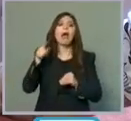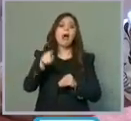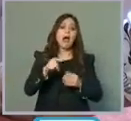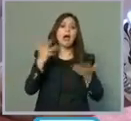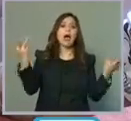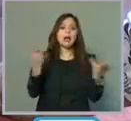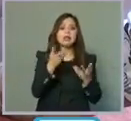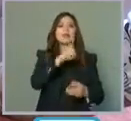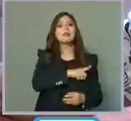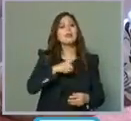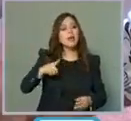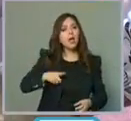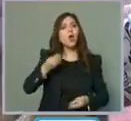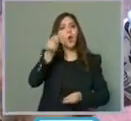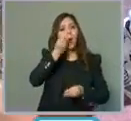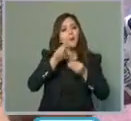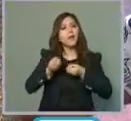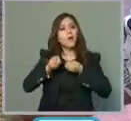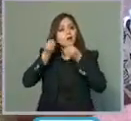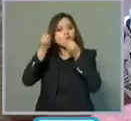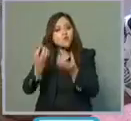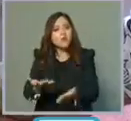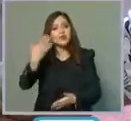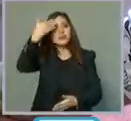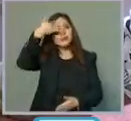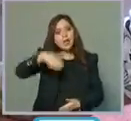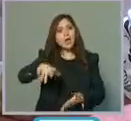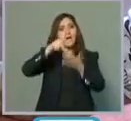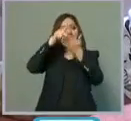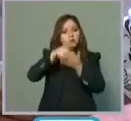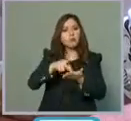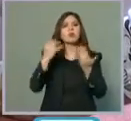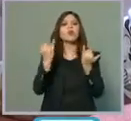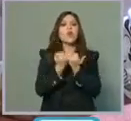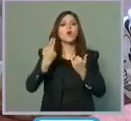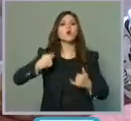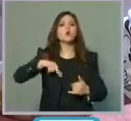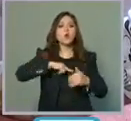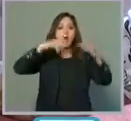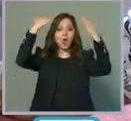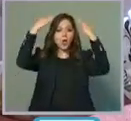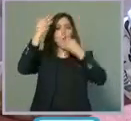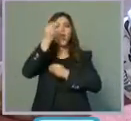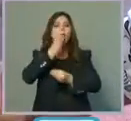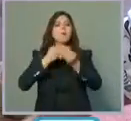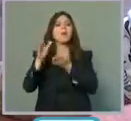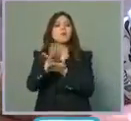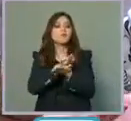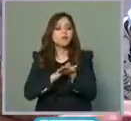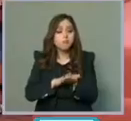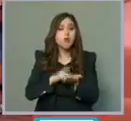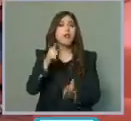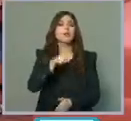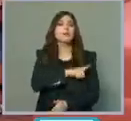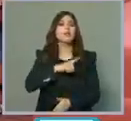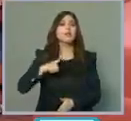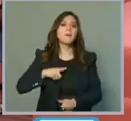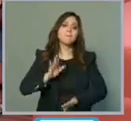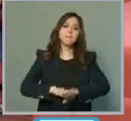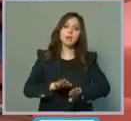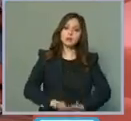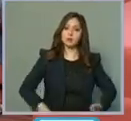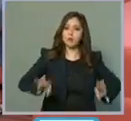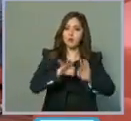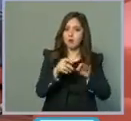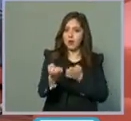cantidades razonables, también como adultos comamos cantidades razonables y vamos a hacer actividad física. Este es un momento donde si los tenemos en